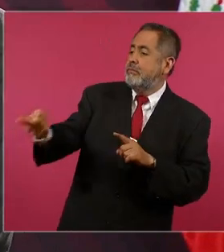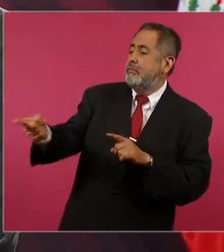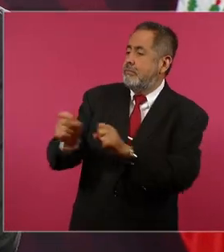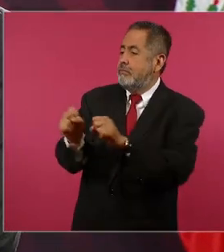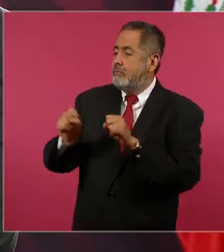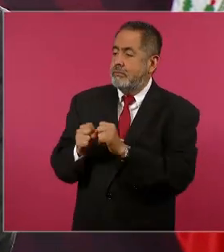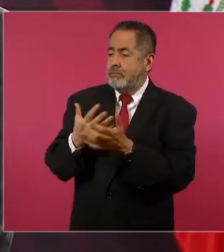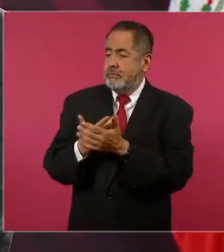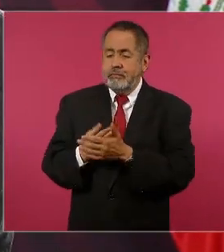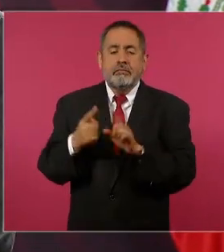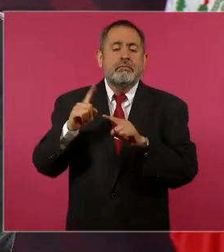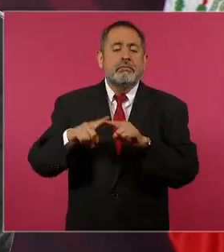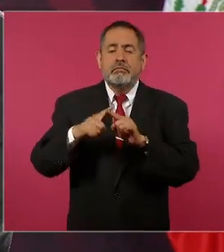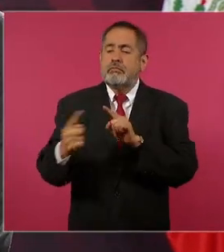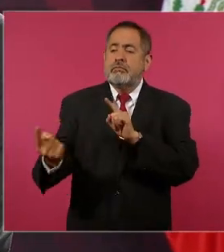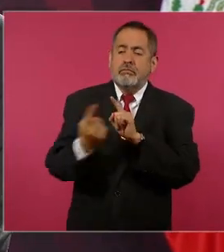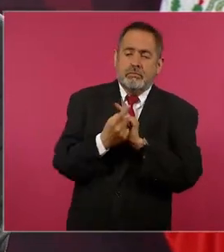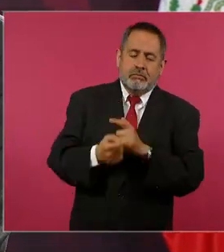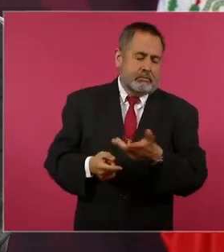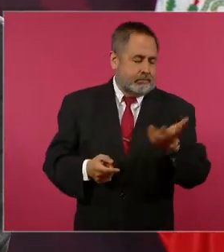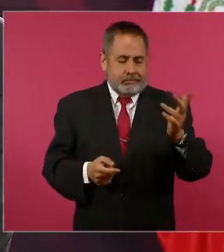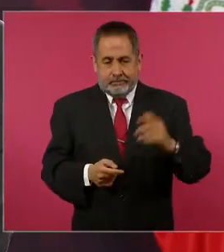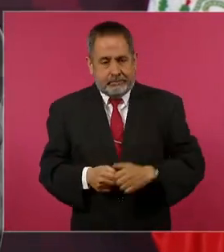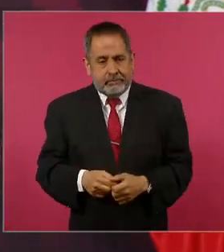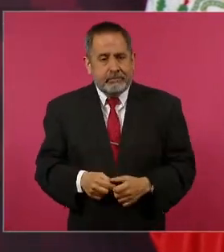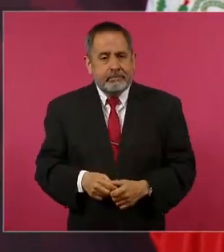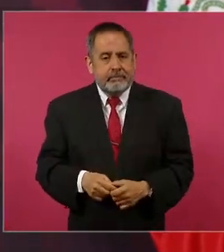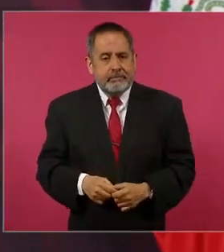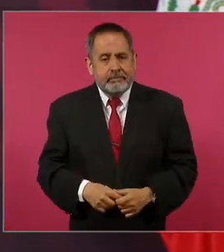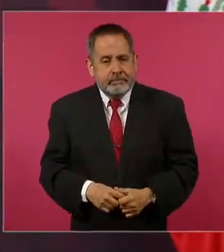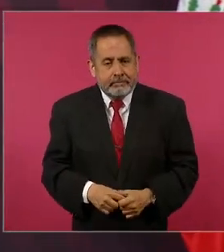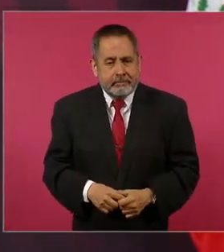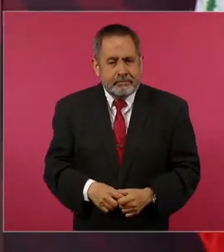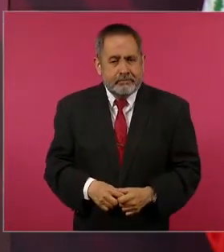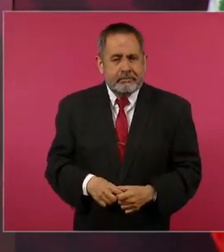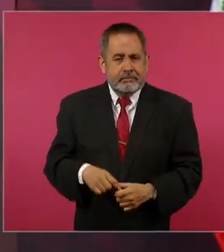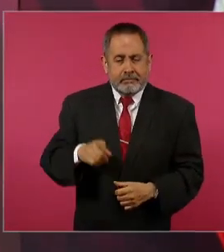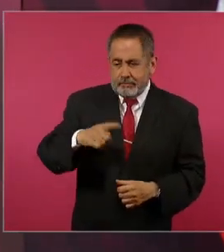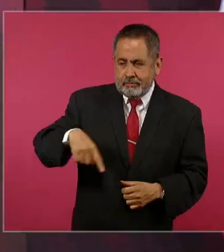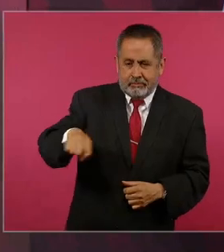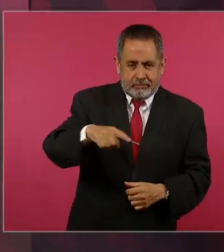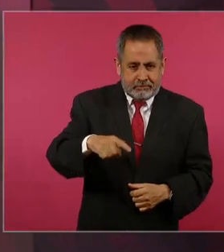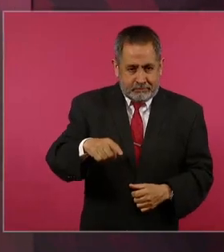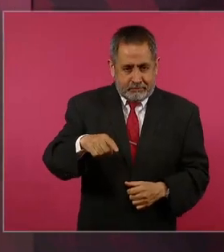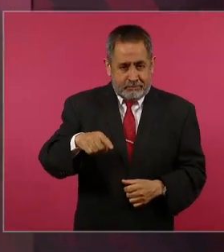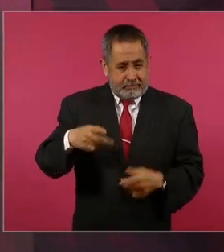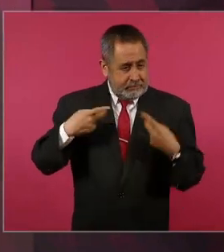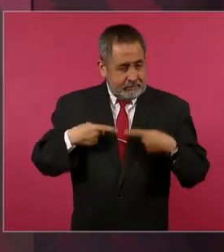Recibía a los del comercio informal